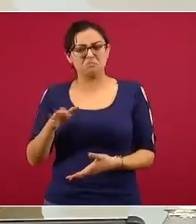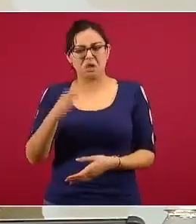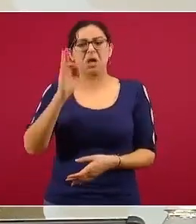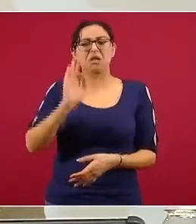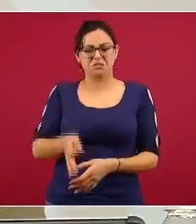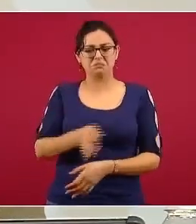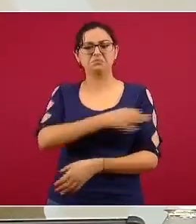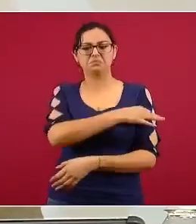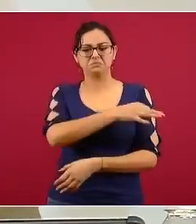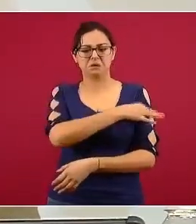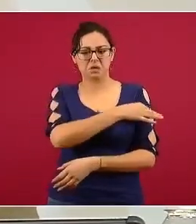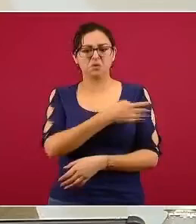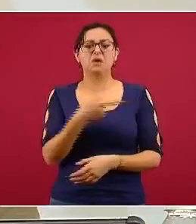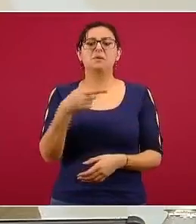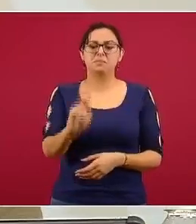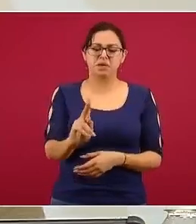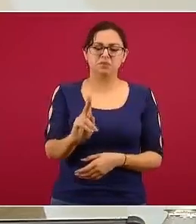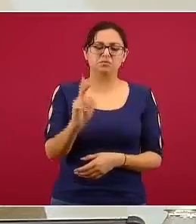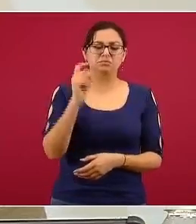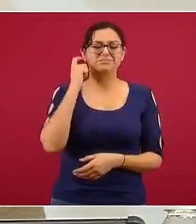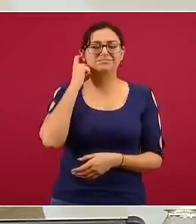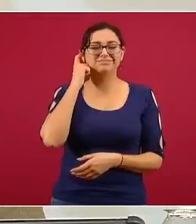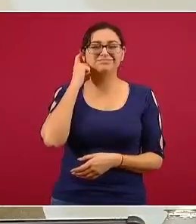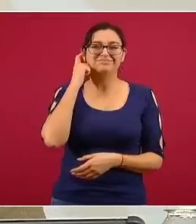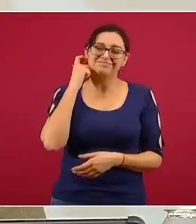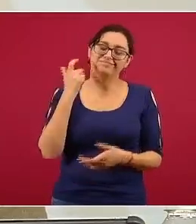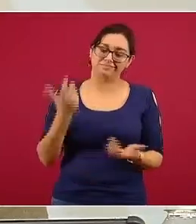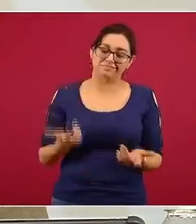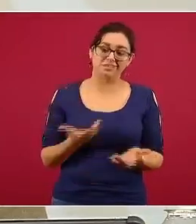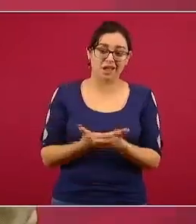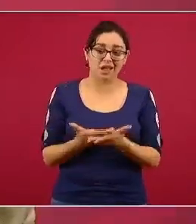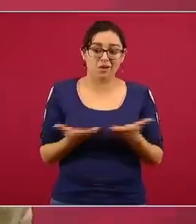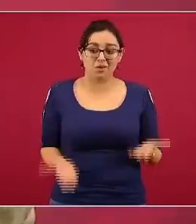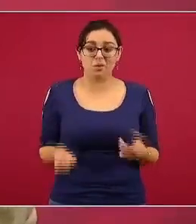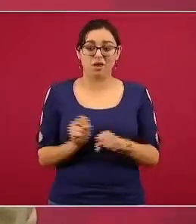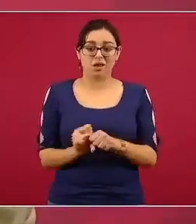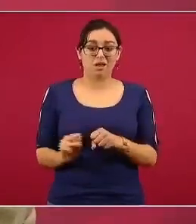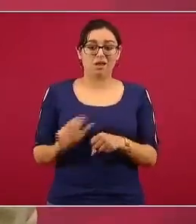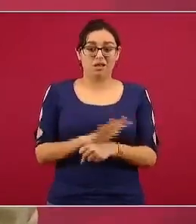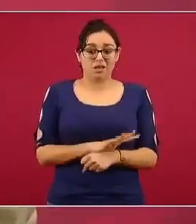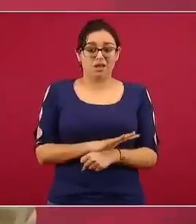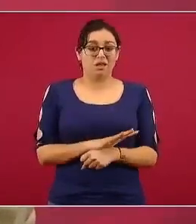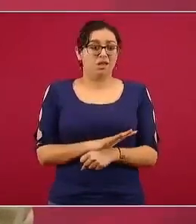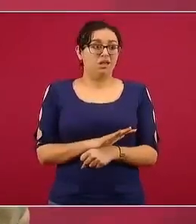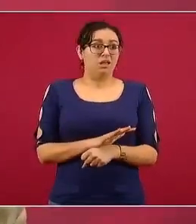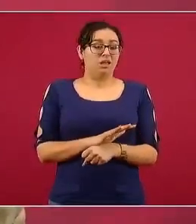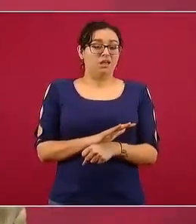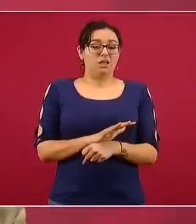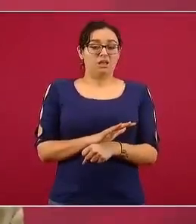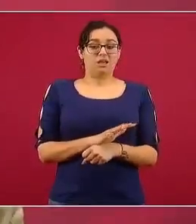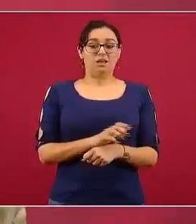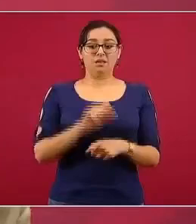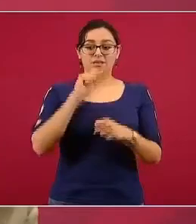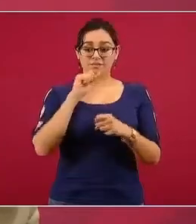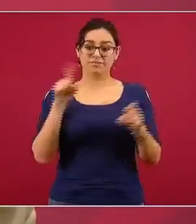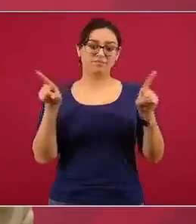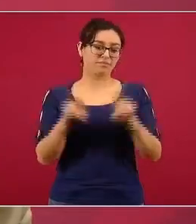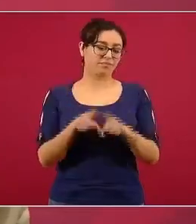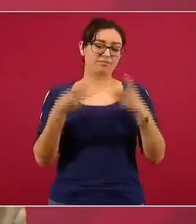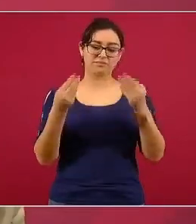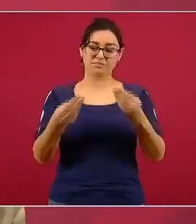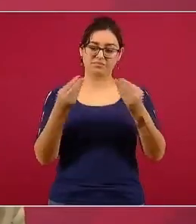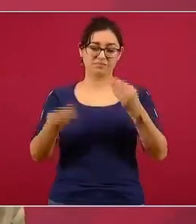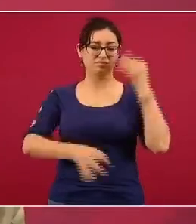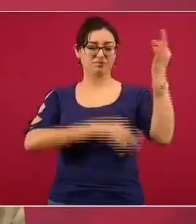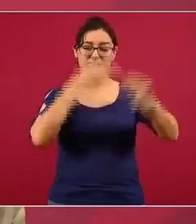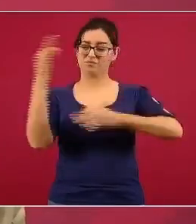vacunas, ¿no? Pero sí, especialmente ahora en COVID y mucho también con muchas infodemia y fake